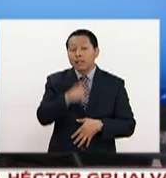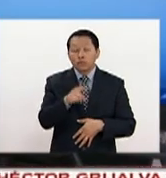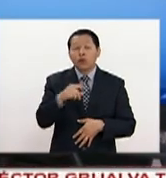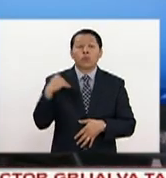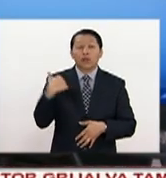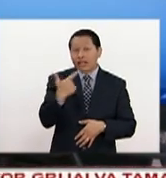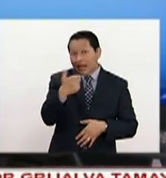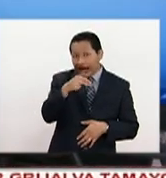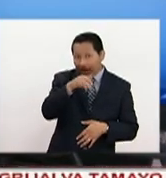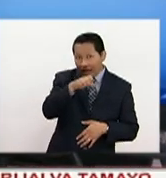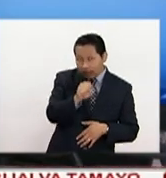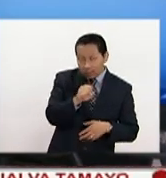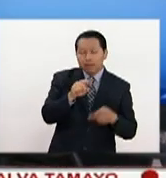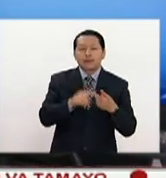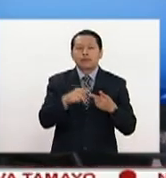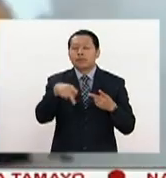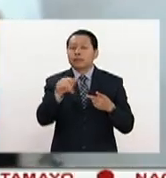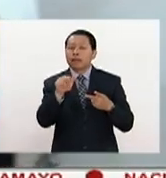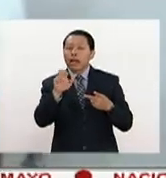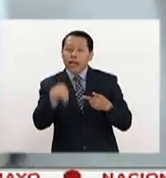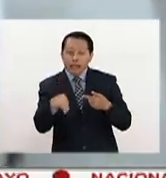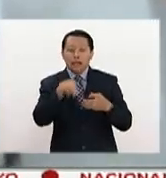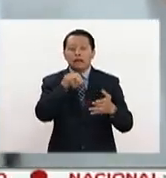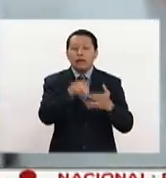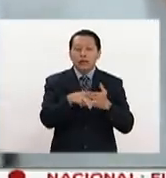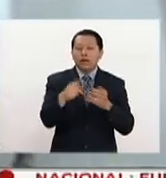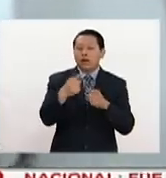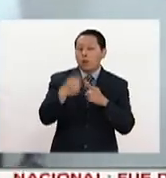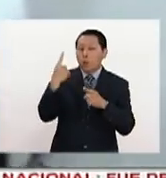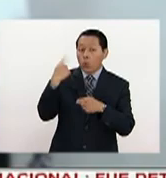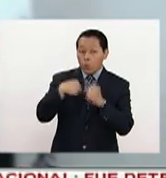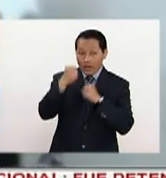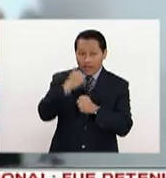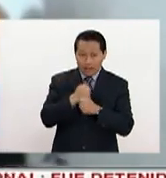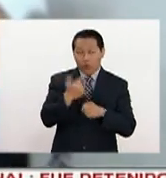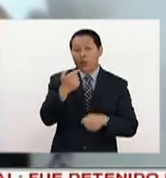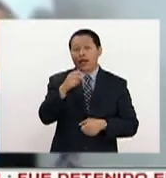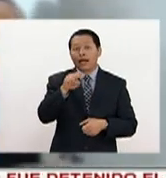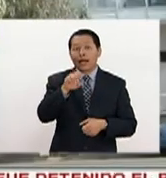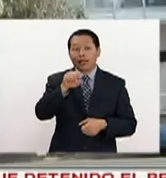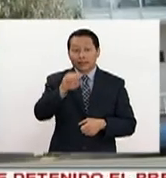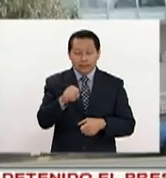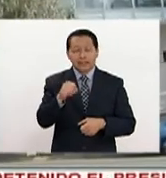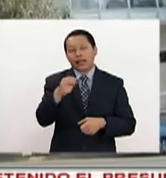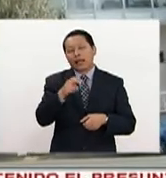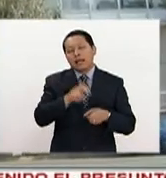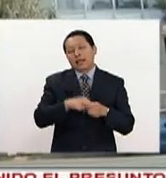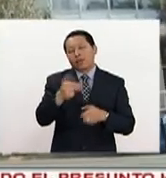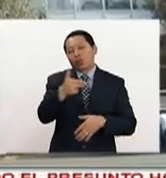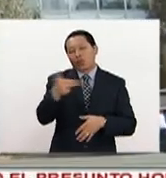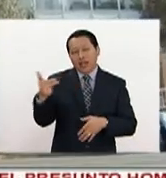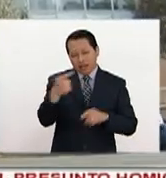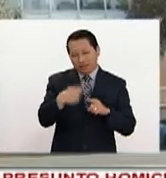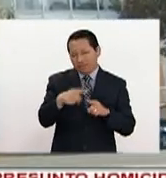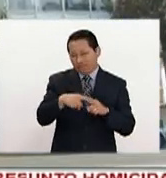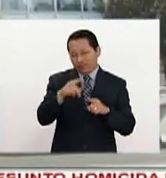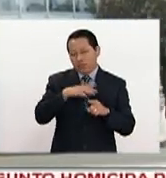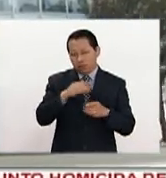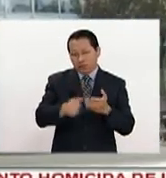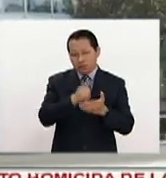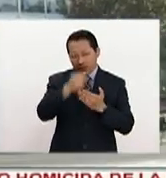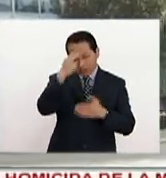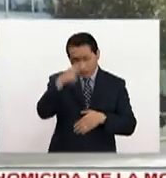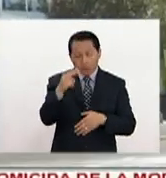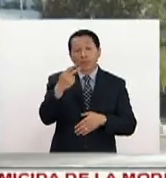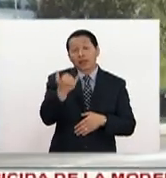modelos Génesis y Karen, quienes fueron asesinadas el año pasado, Génesis en hoteles de paso de la Ciudad de México. Y